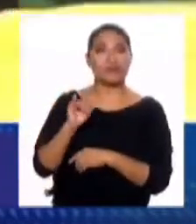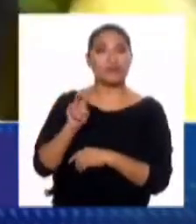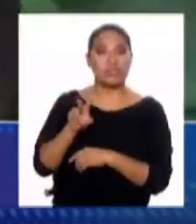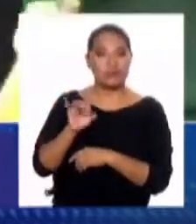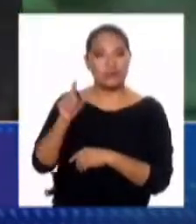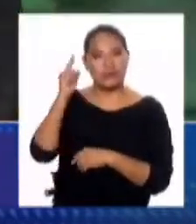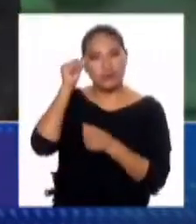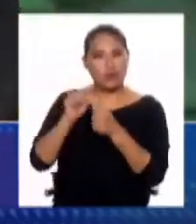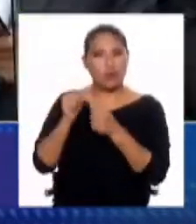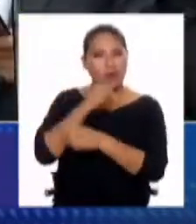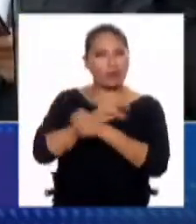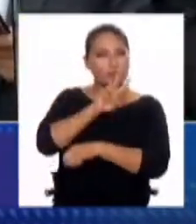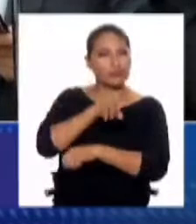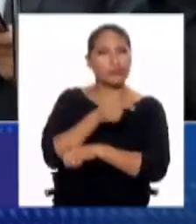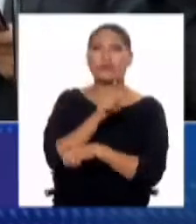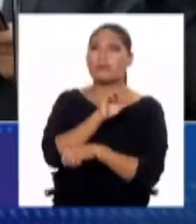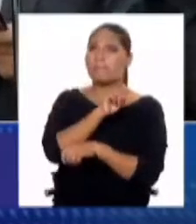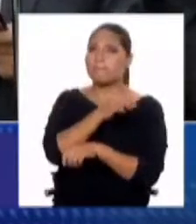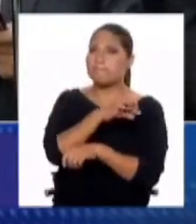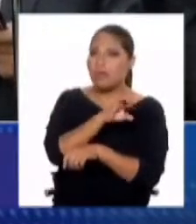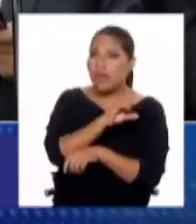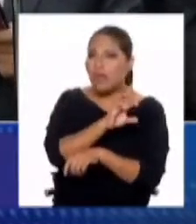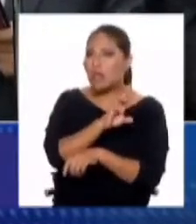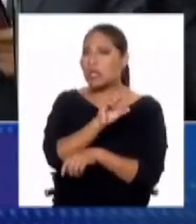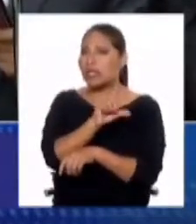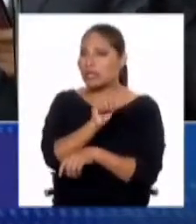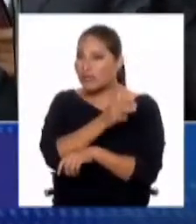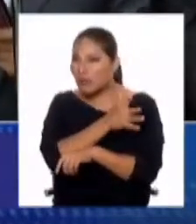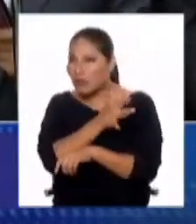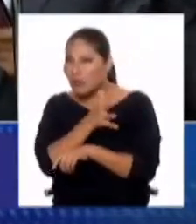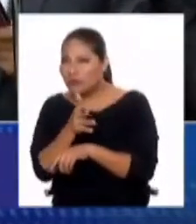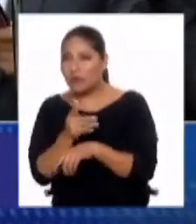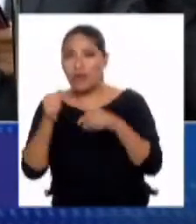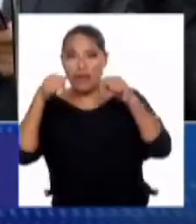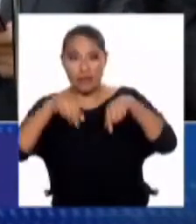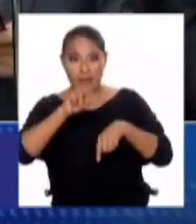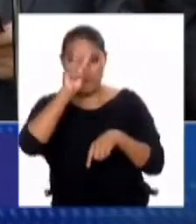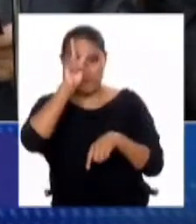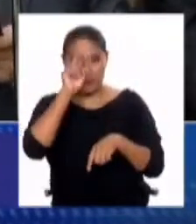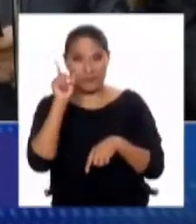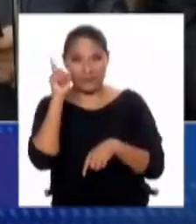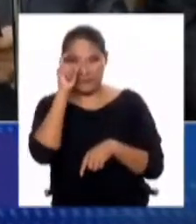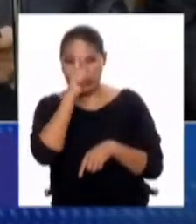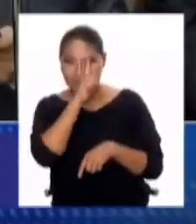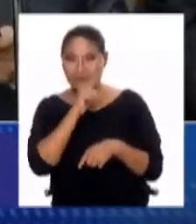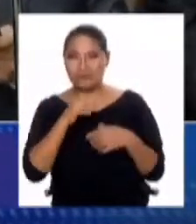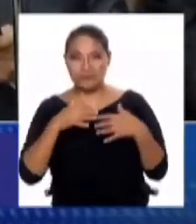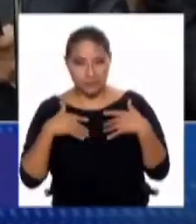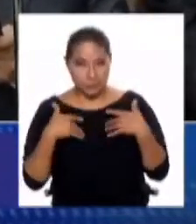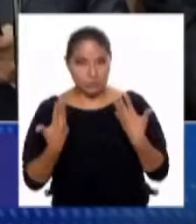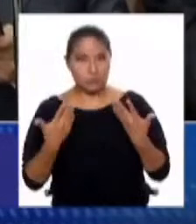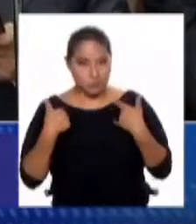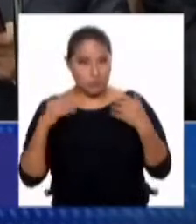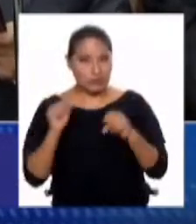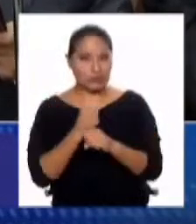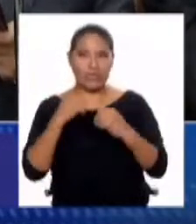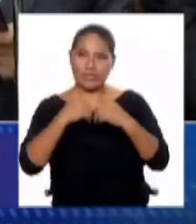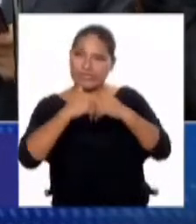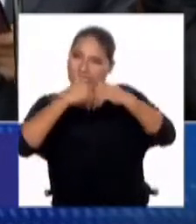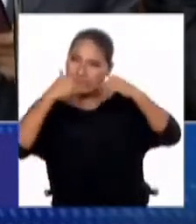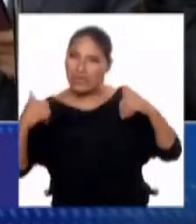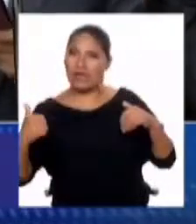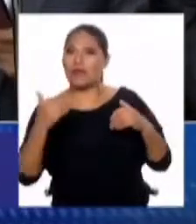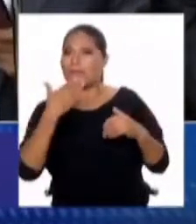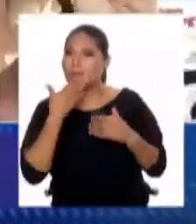Piero, ¿no? ¿Es posible un partido no caudillista en el Perú? O sea, una propuesta moderna. Es posible. Que converse con